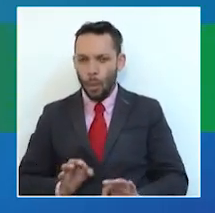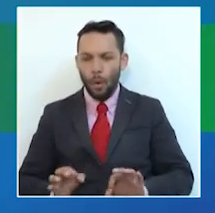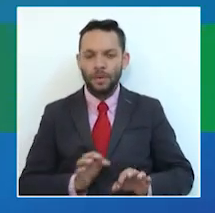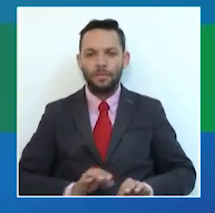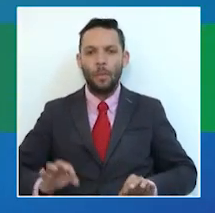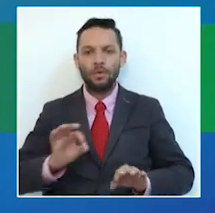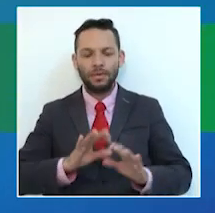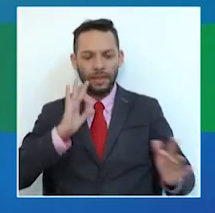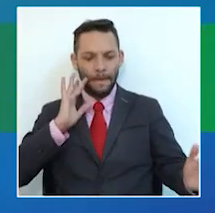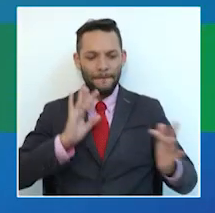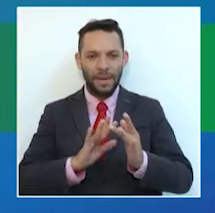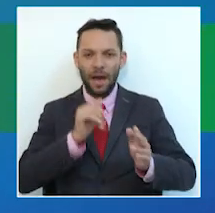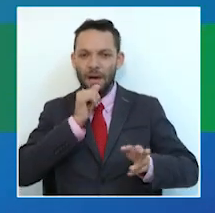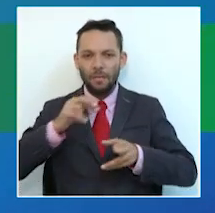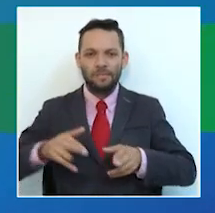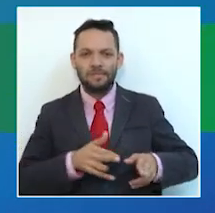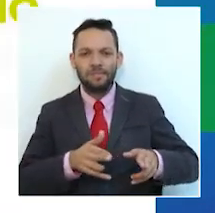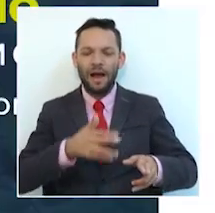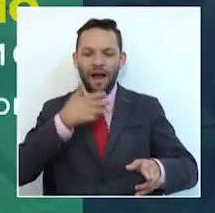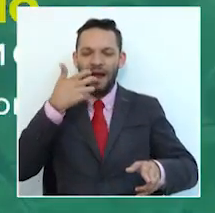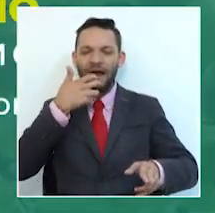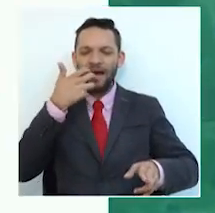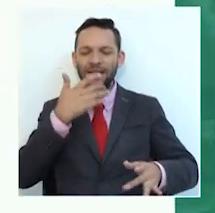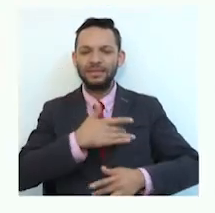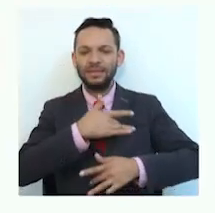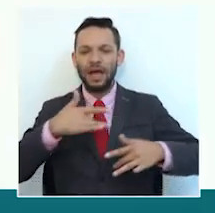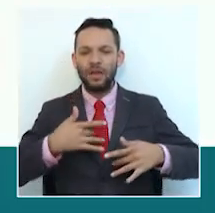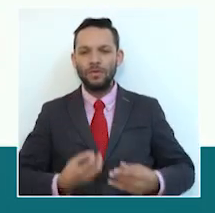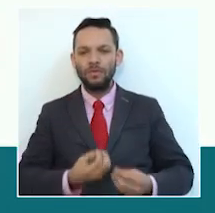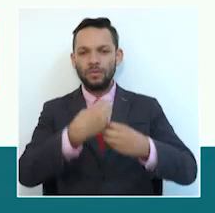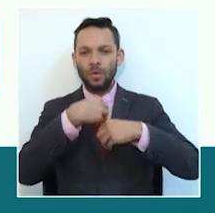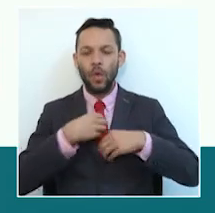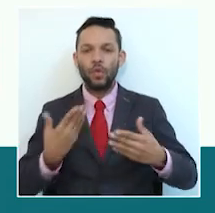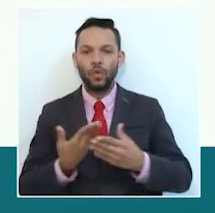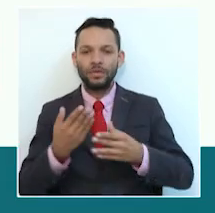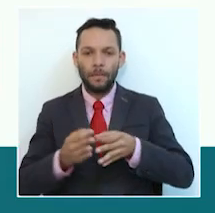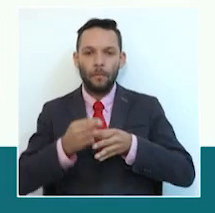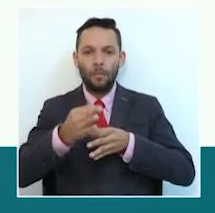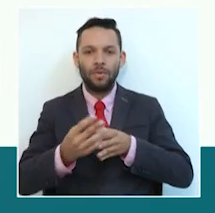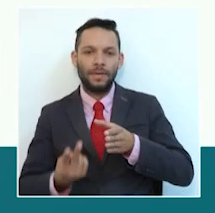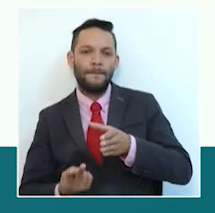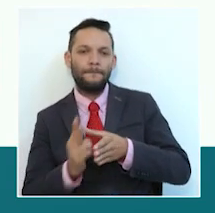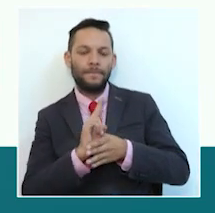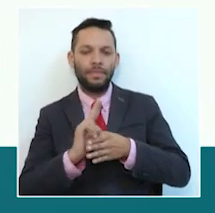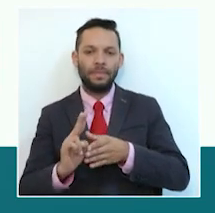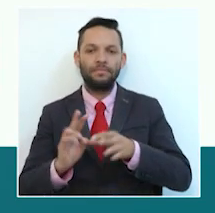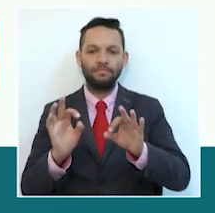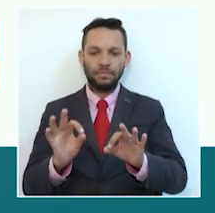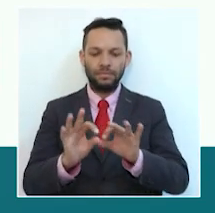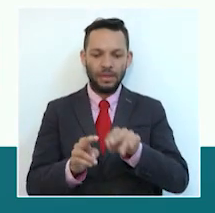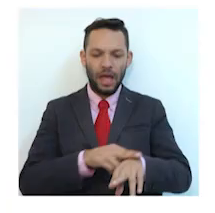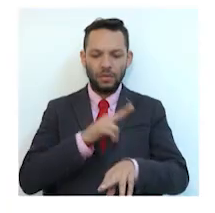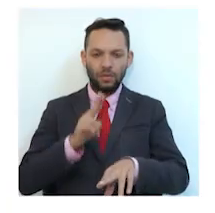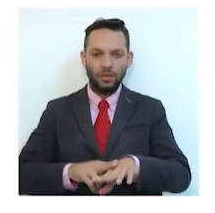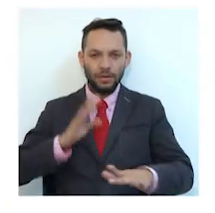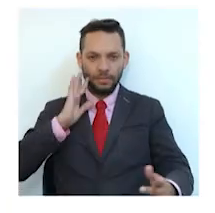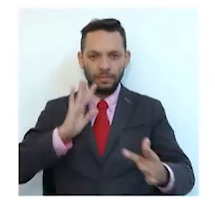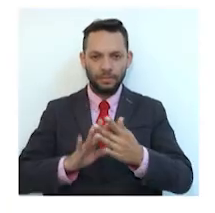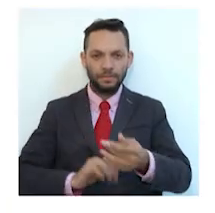colombia los esperamos del 27 al 29 de noviembre villamaría tierra de bienestar y naturaleza